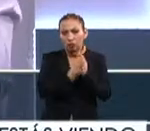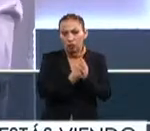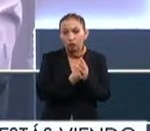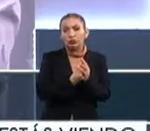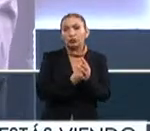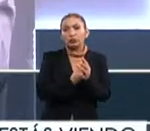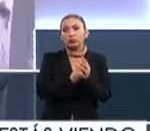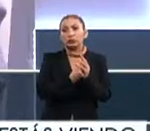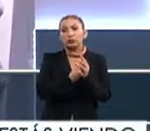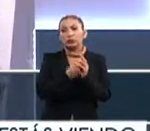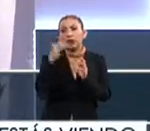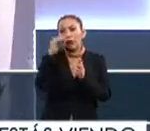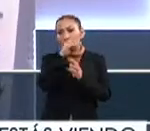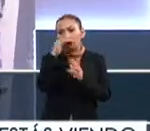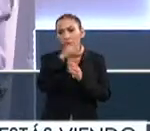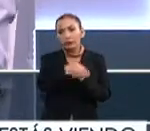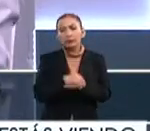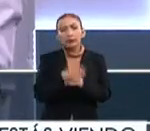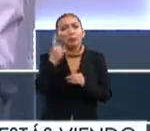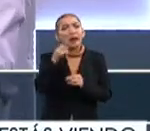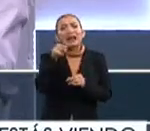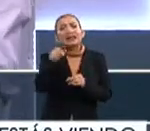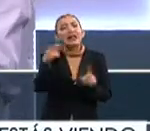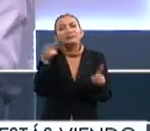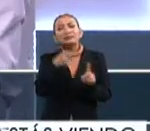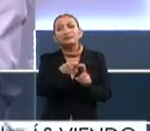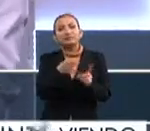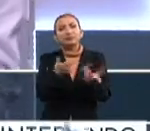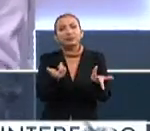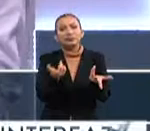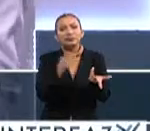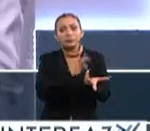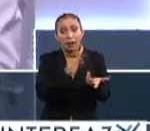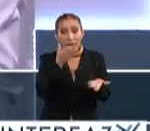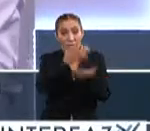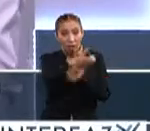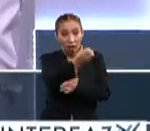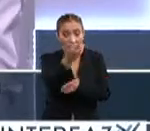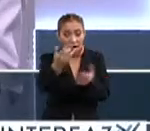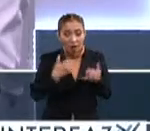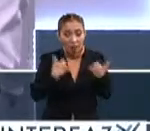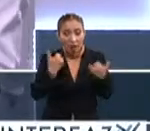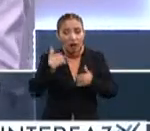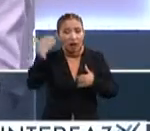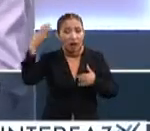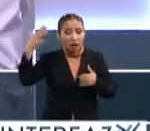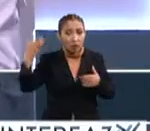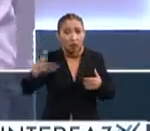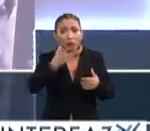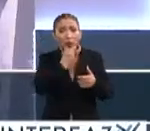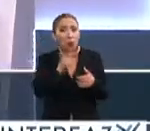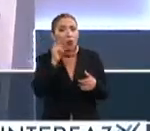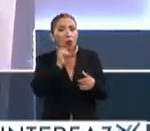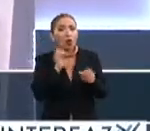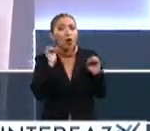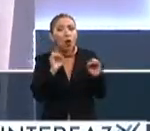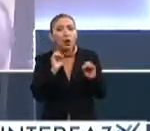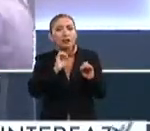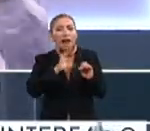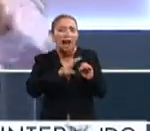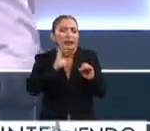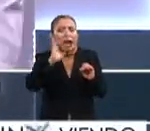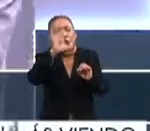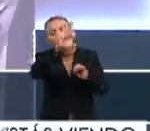cierto, reiterarlo, es completamente gratuito. ¿Para quién va dirigido? Es decir, ¿puede acceder cualquier joven, adulto, hombre, mujer o hay